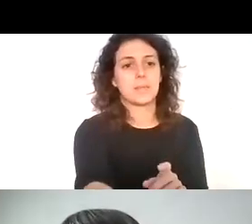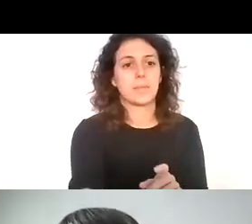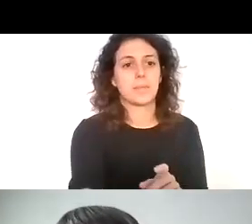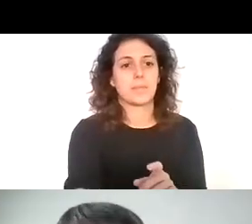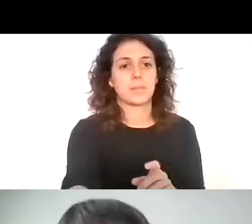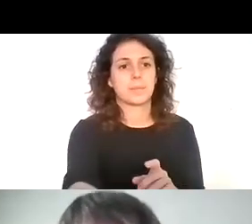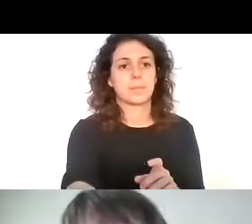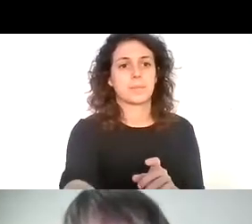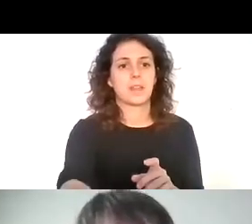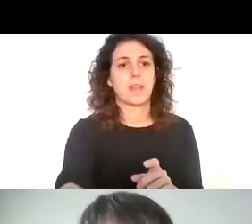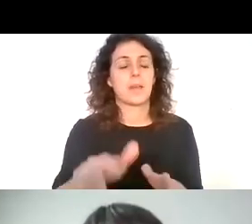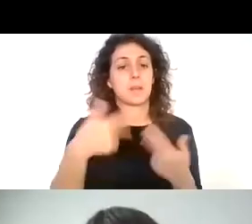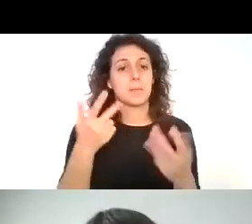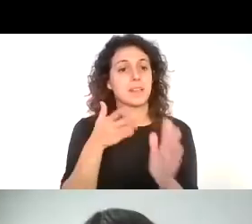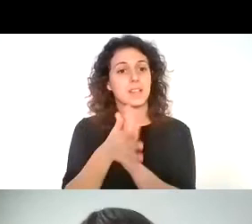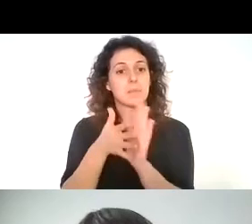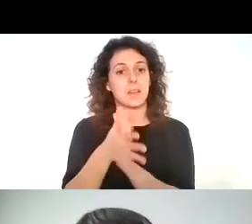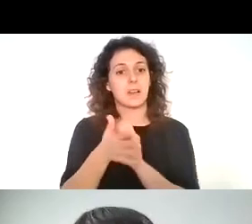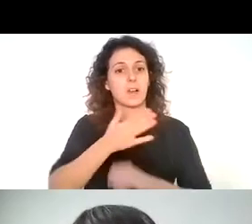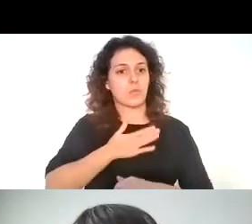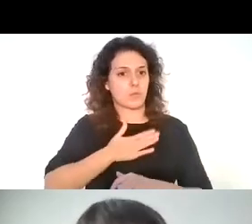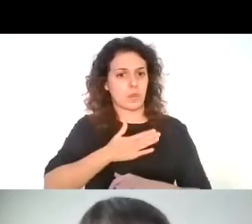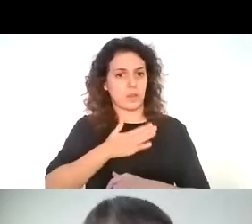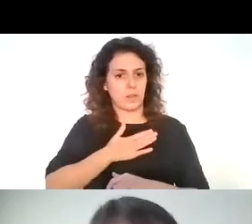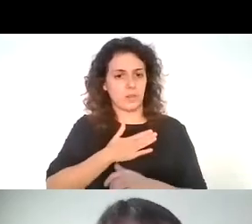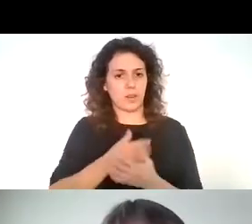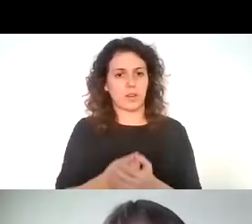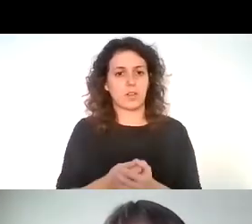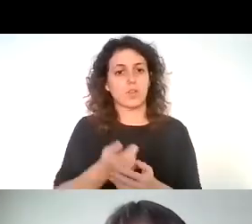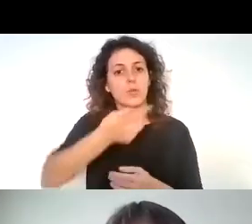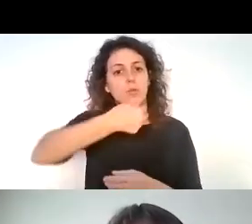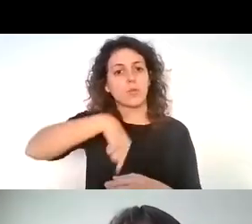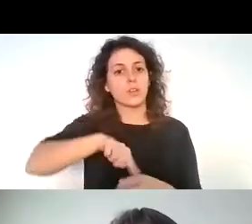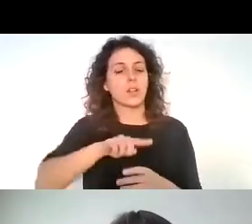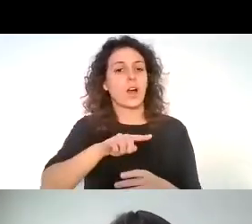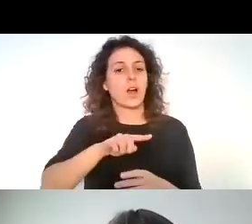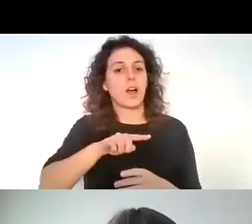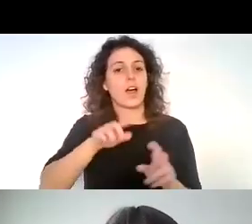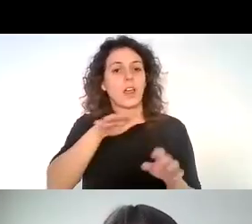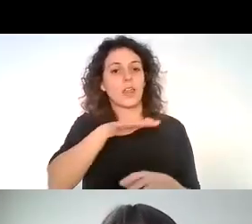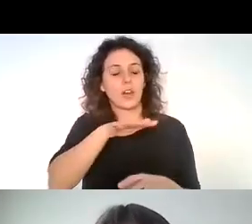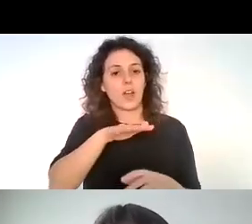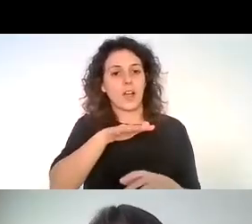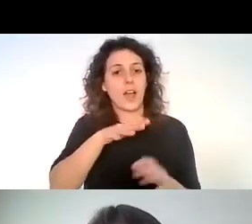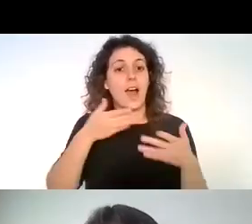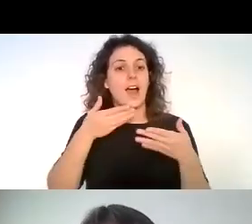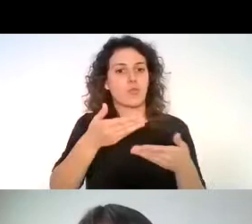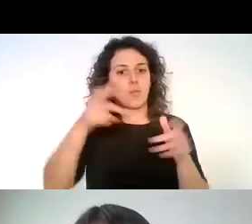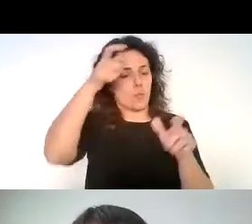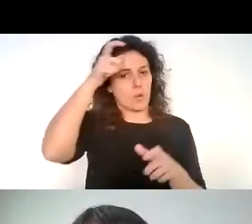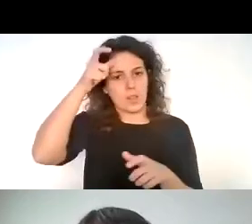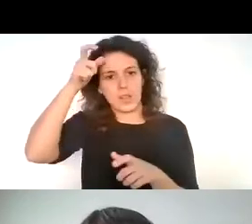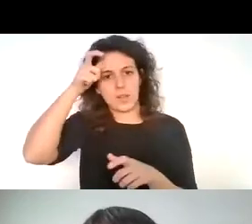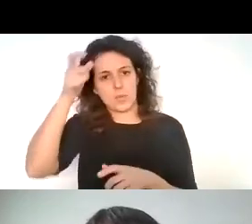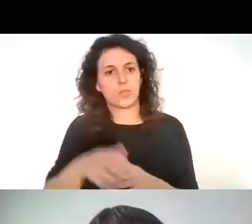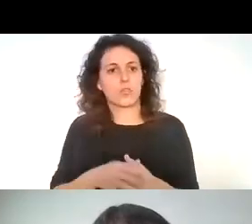qué función tenemos el Consejo Comarcal, qué somos, ¿no? Es un organismo comarcal que intenta pues, ayudar a los municipios, a estos 36